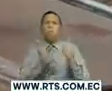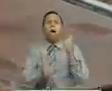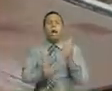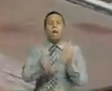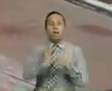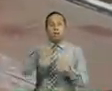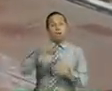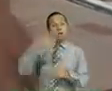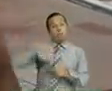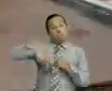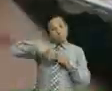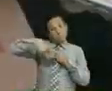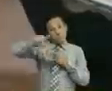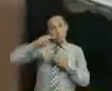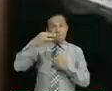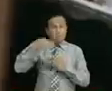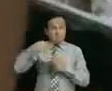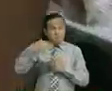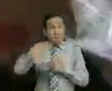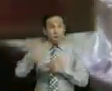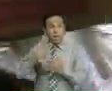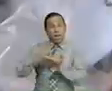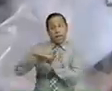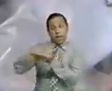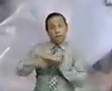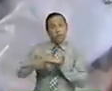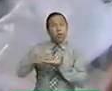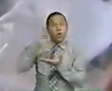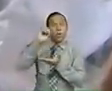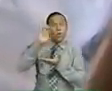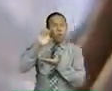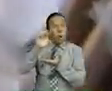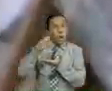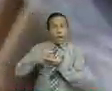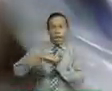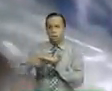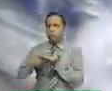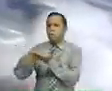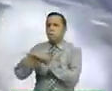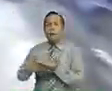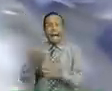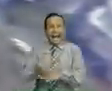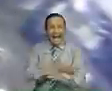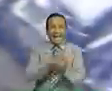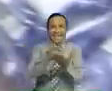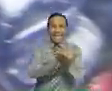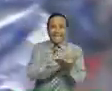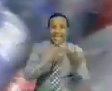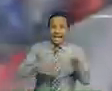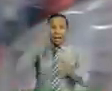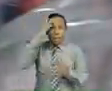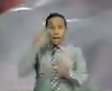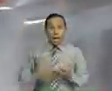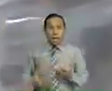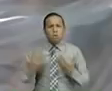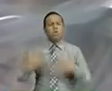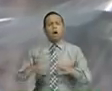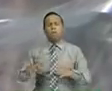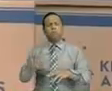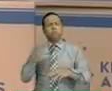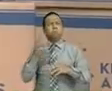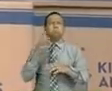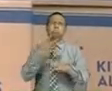a tener la reunión del COE cantonal, dos semanas de semáforo amarillo. Lo que puedo adelantarles es que llevamos aproximadamente 13